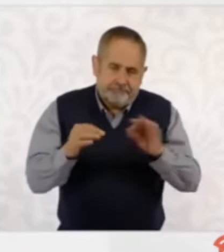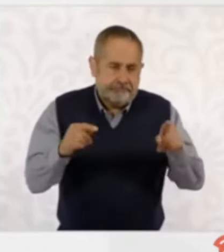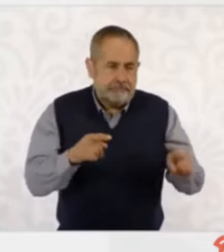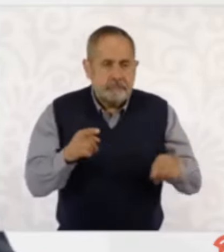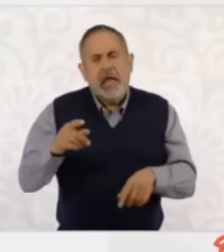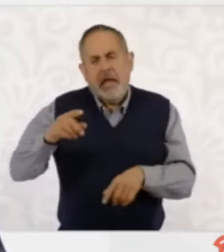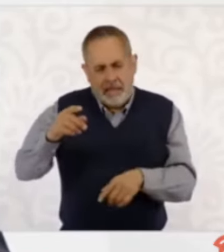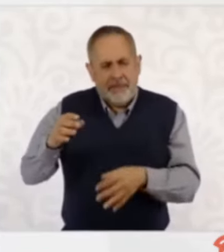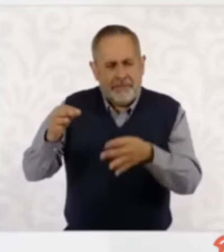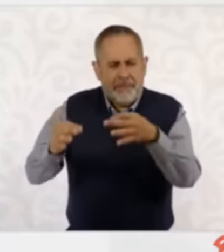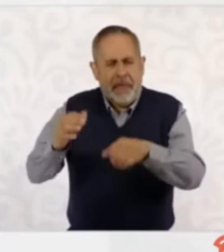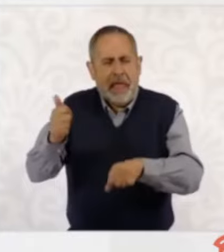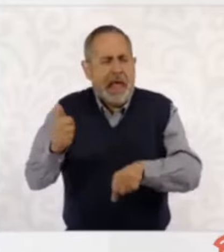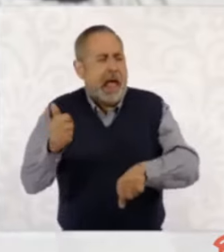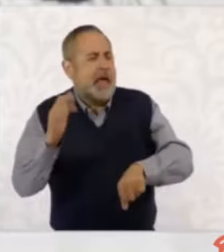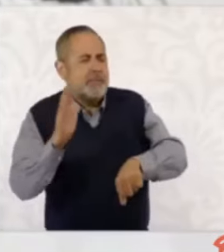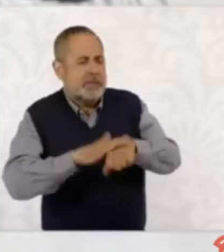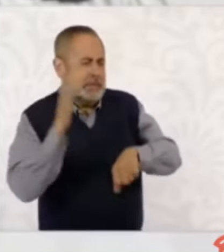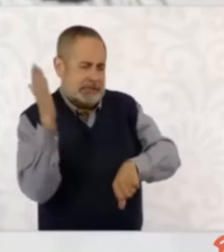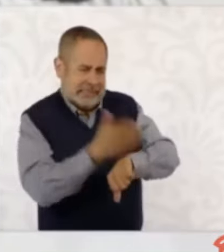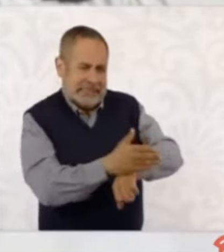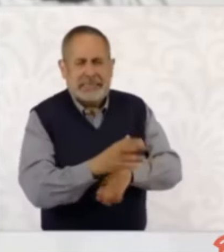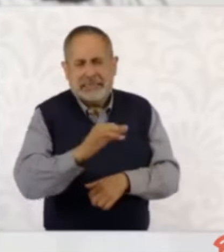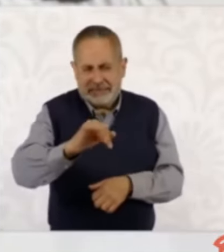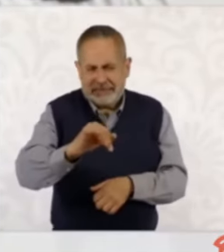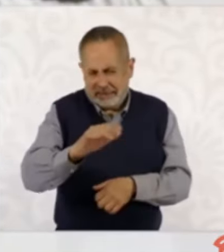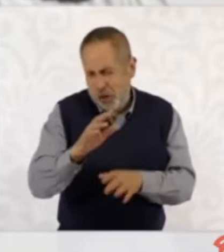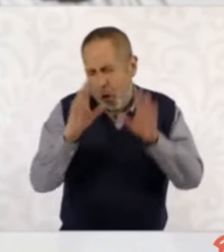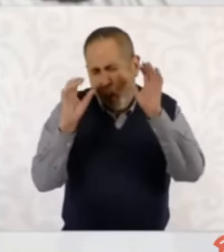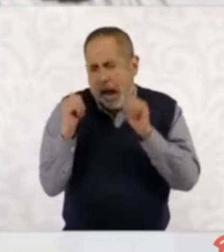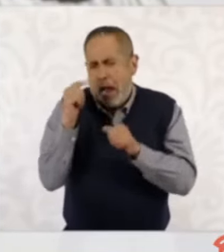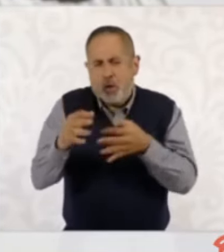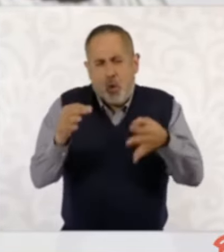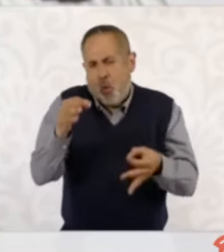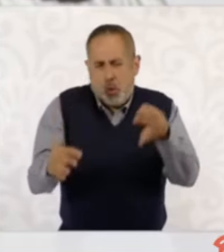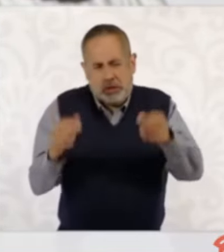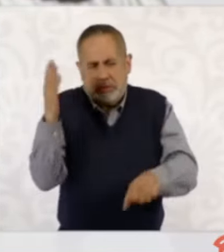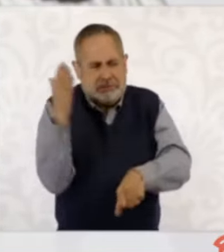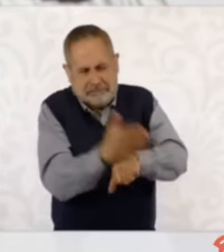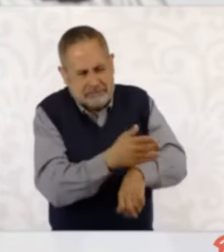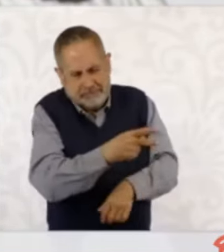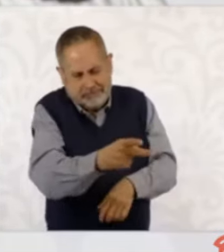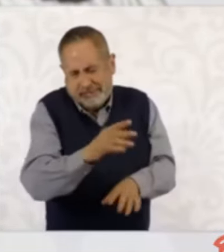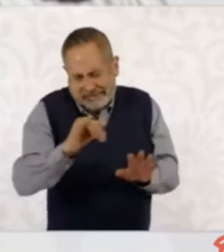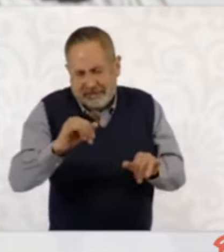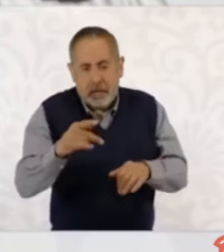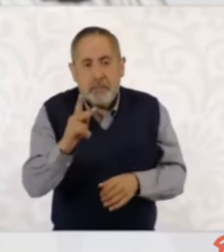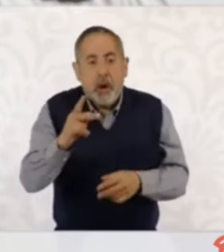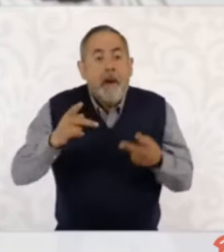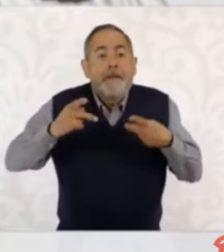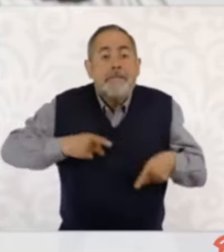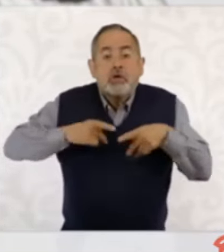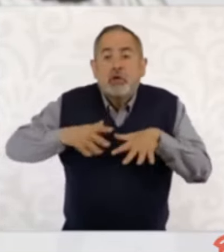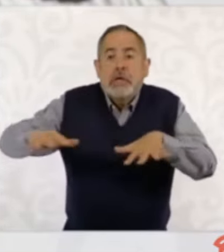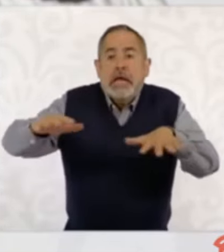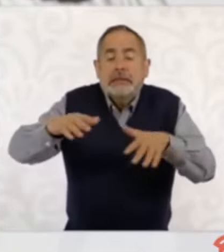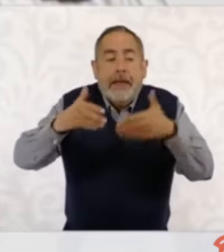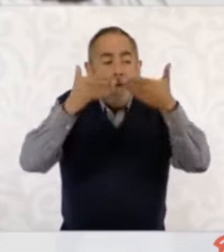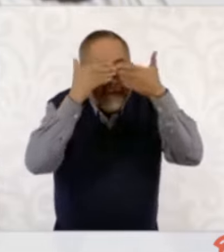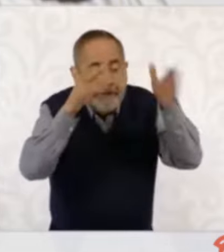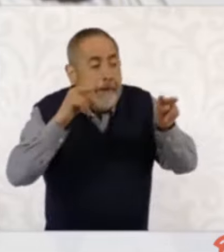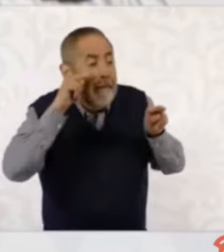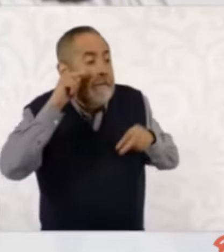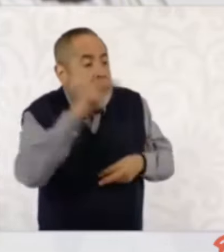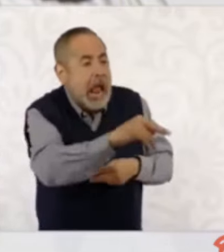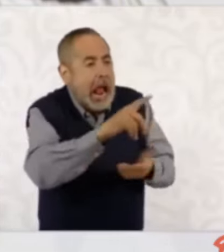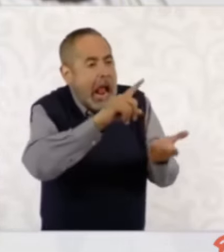sanciones administrativas que pueda haber o de otro tipo, que la gente sepa pues qué hay